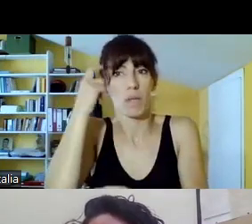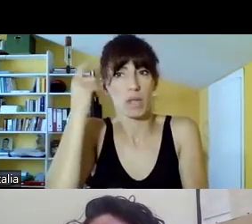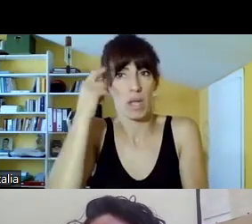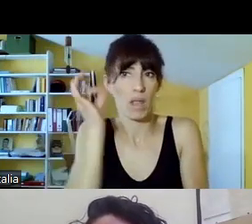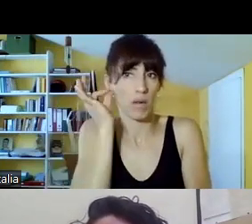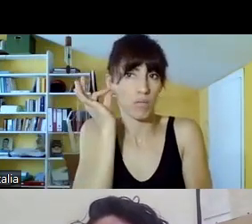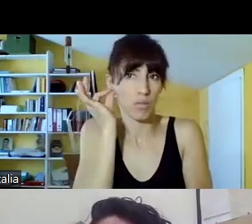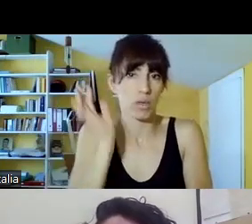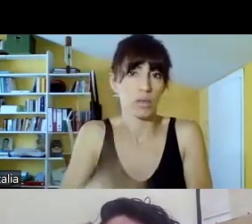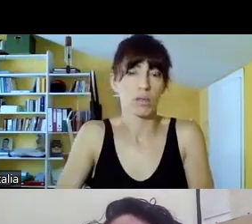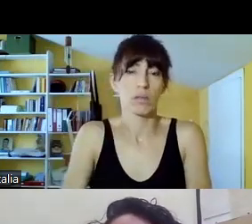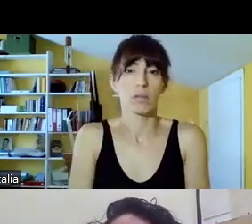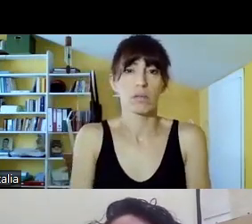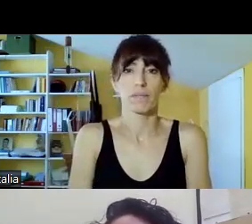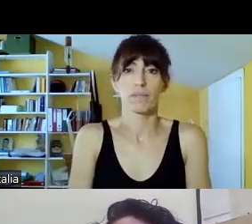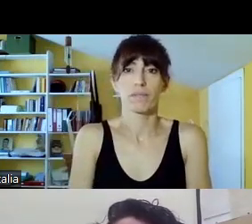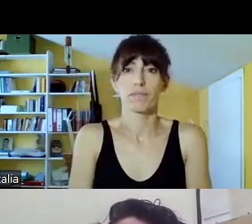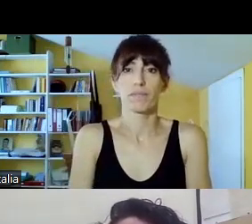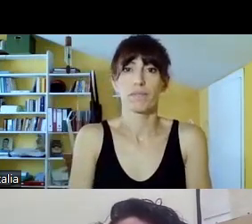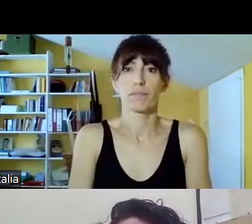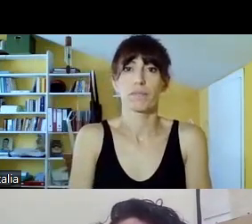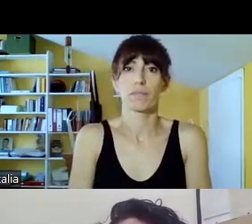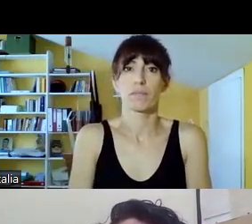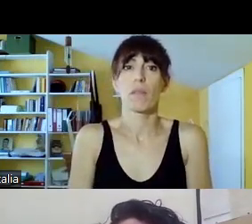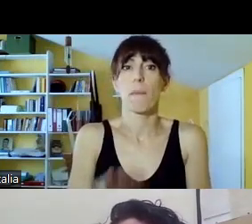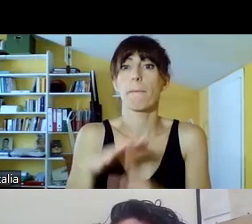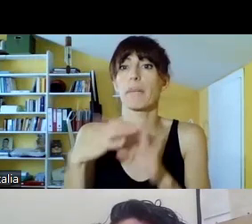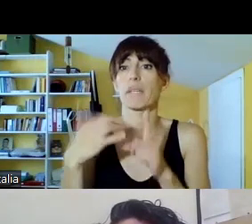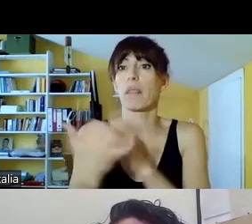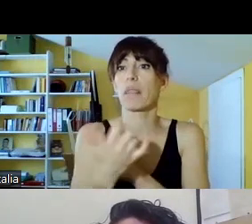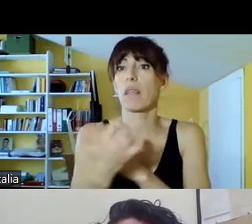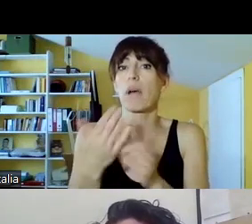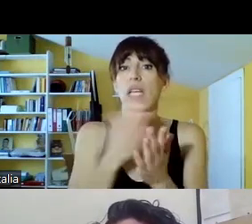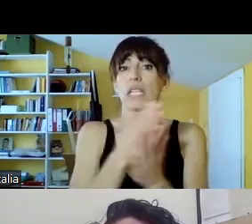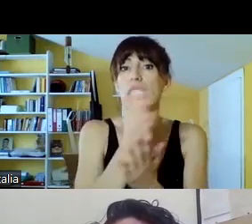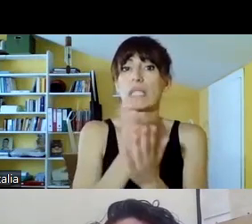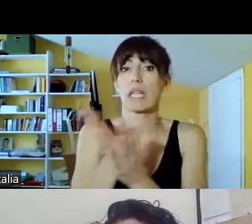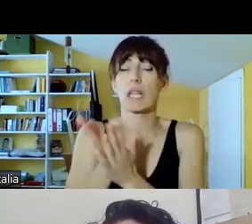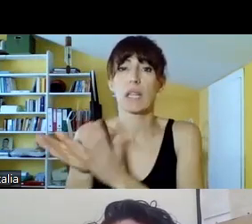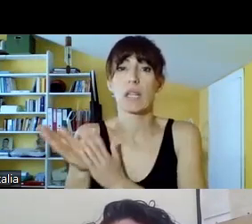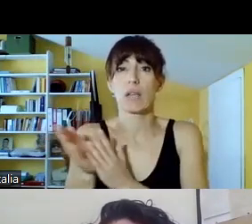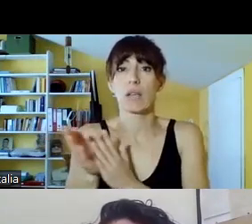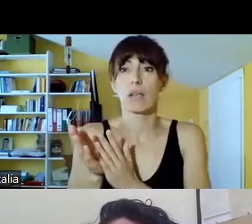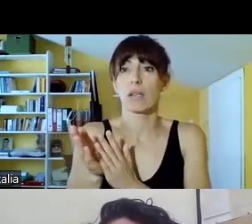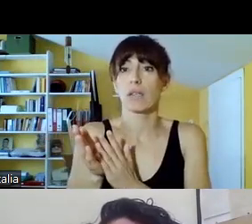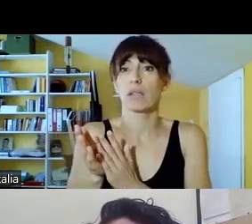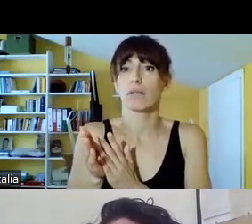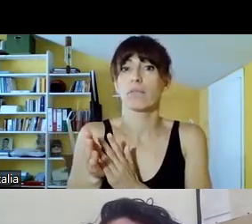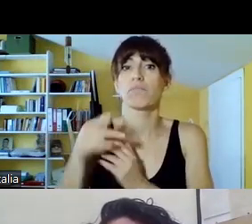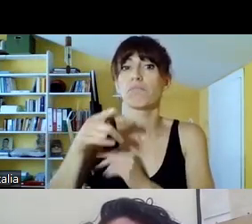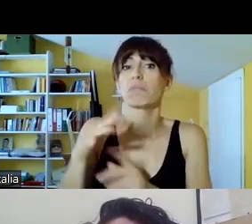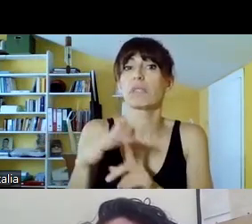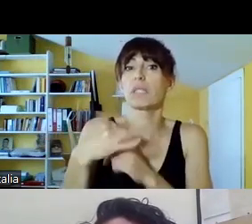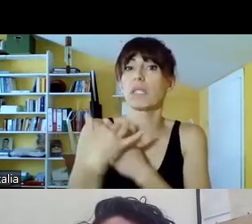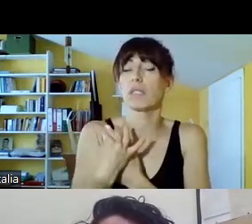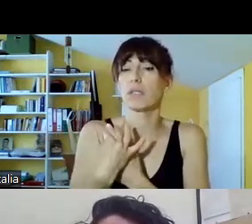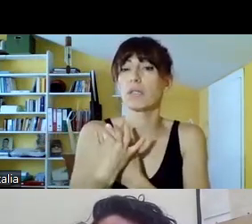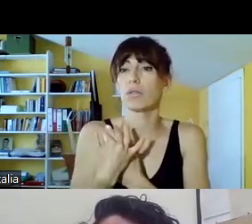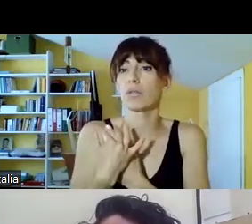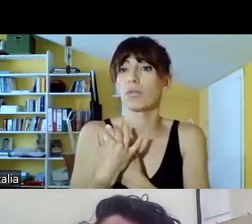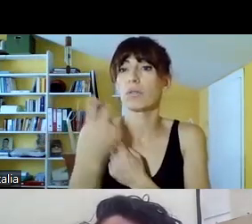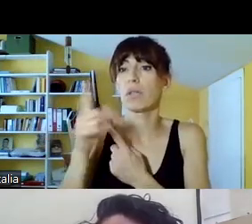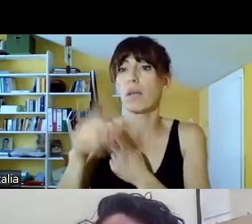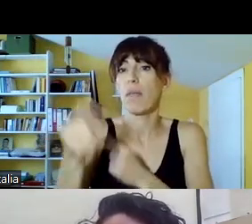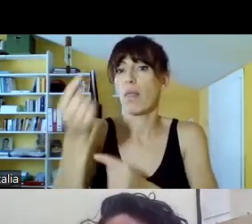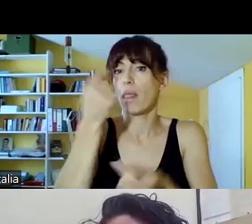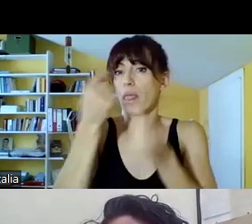desde una perspectiva interseccional, en este caso, también con datos de